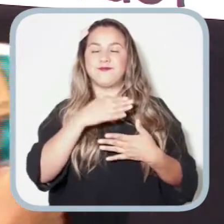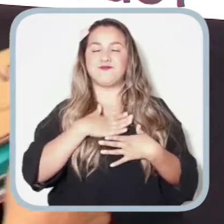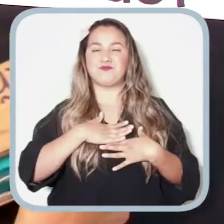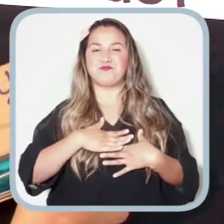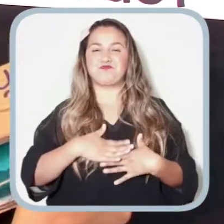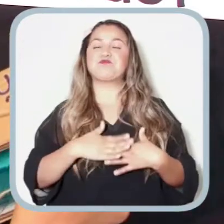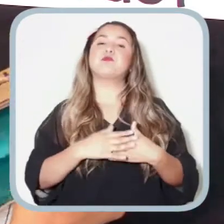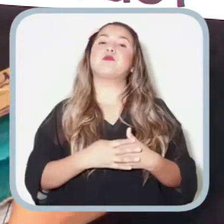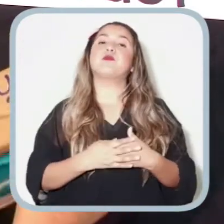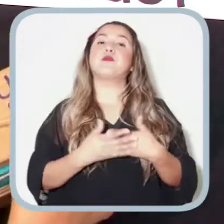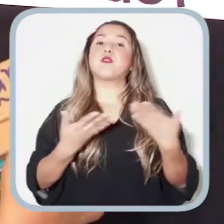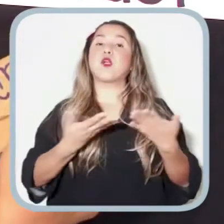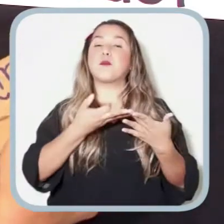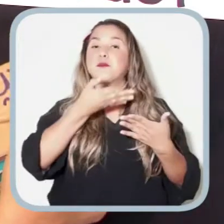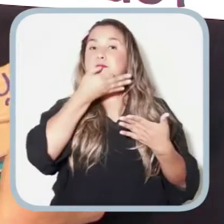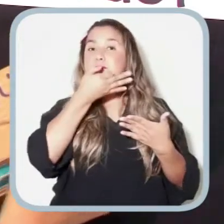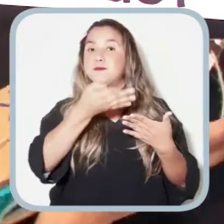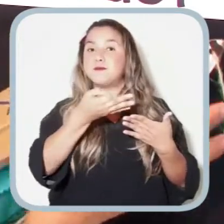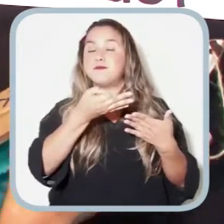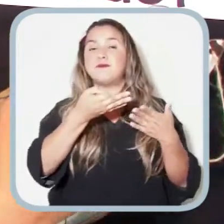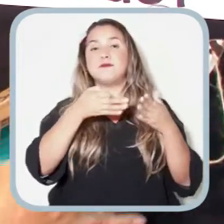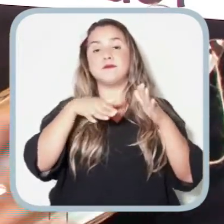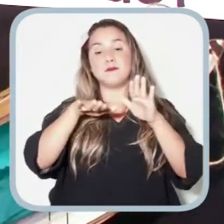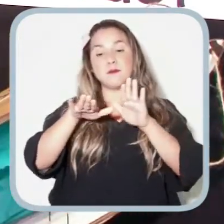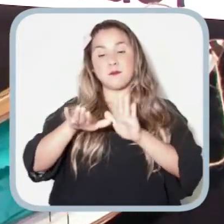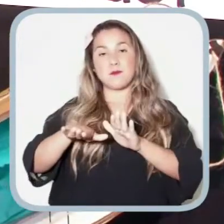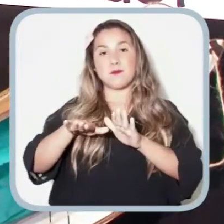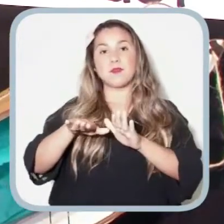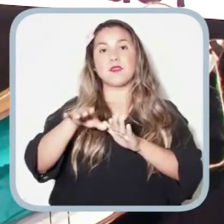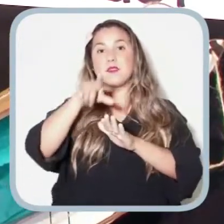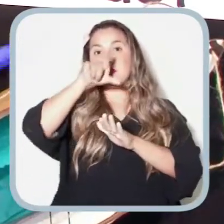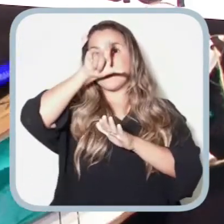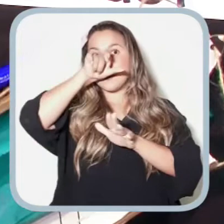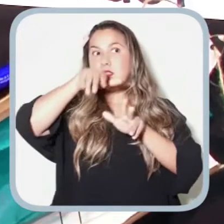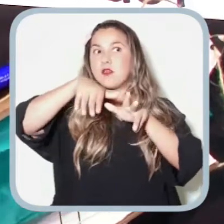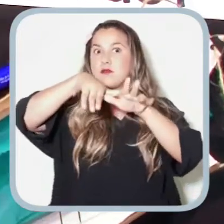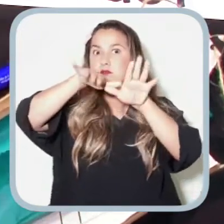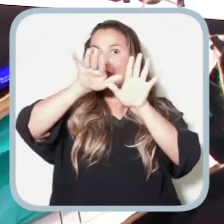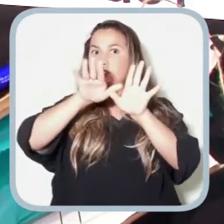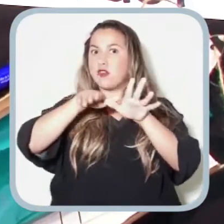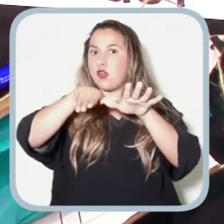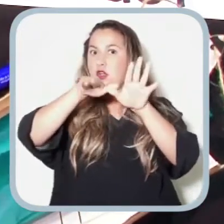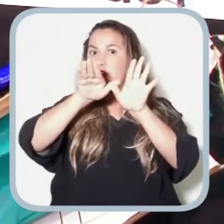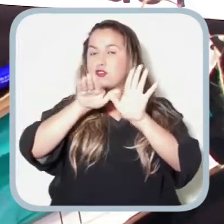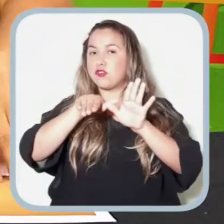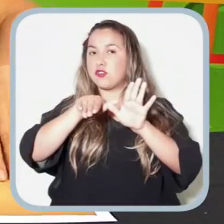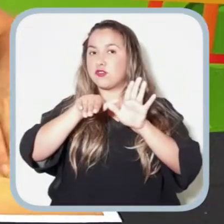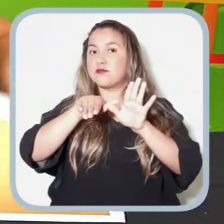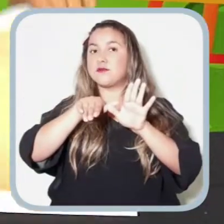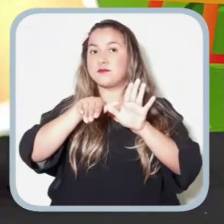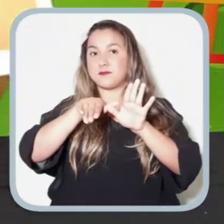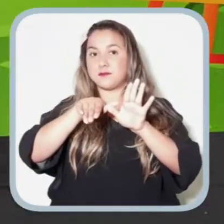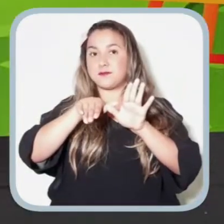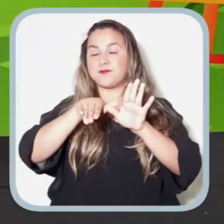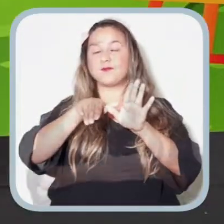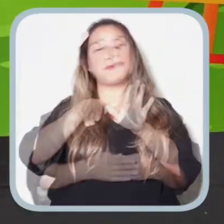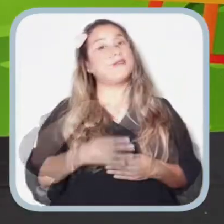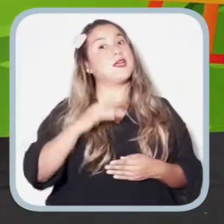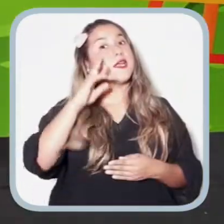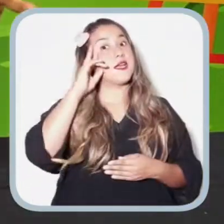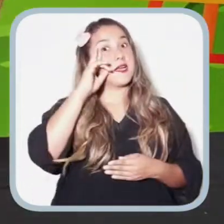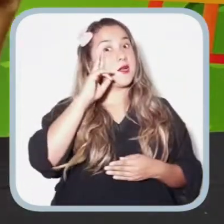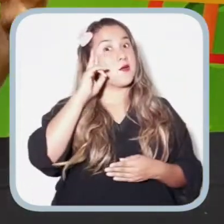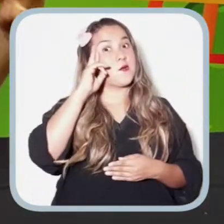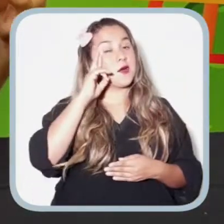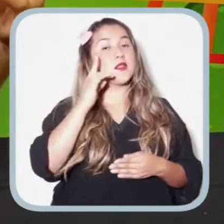como les decía vamos a dejar aquí man que el cóndor bueno recuerden